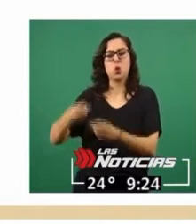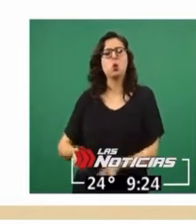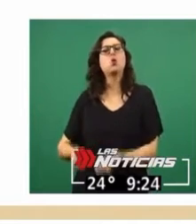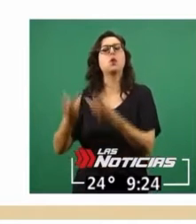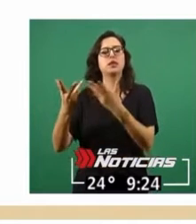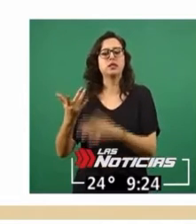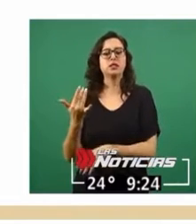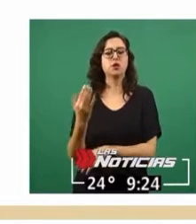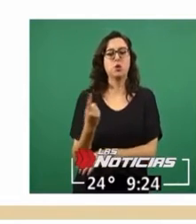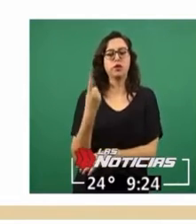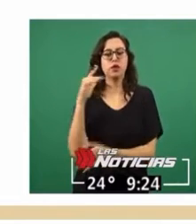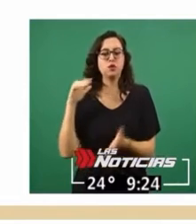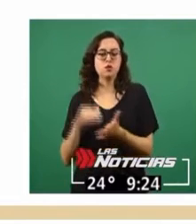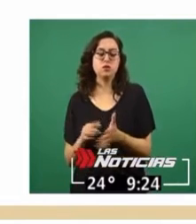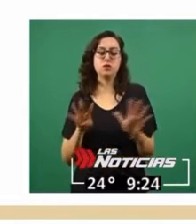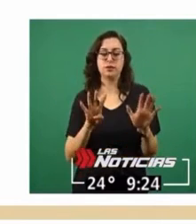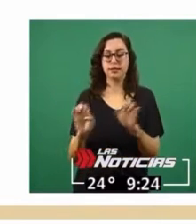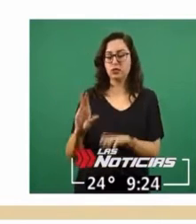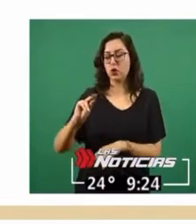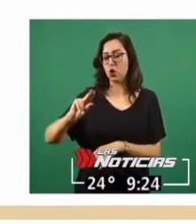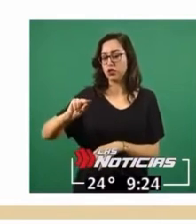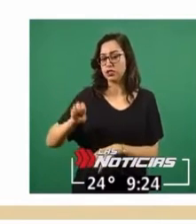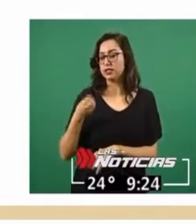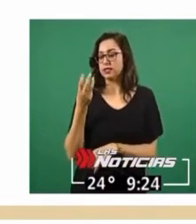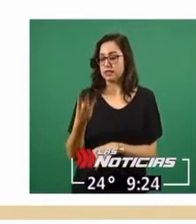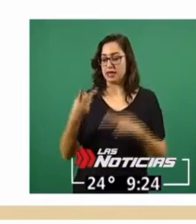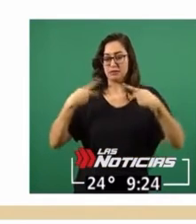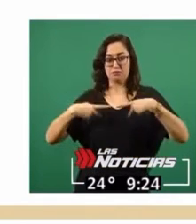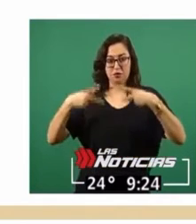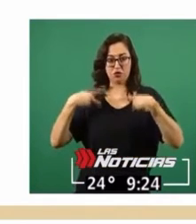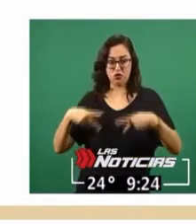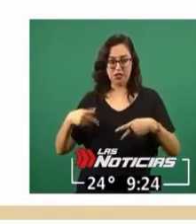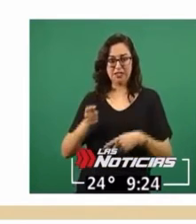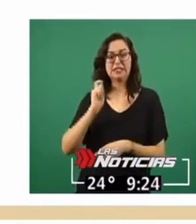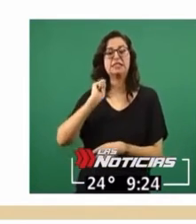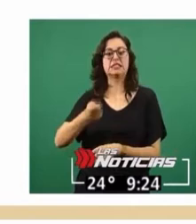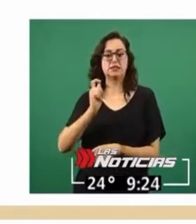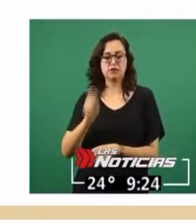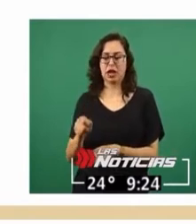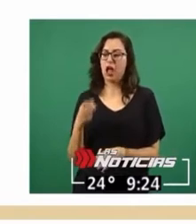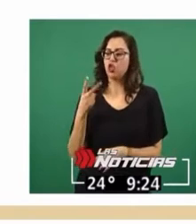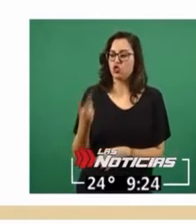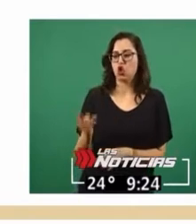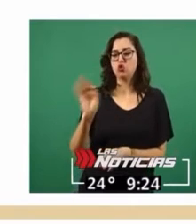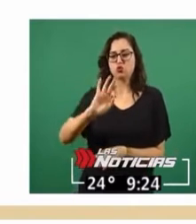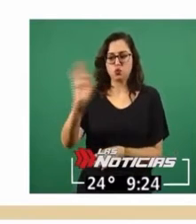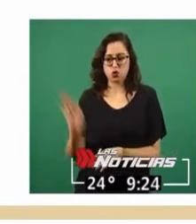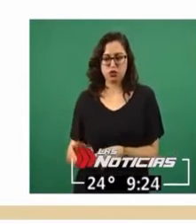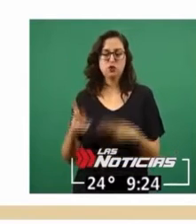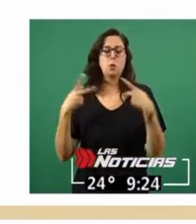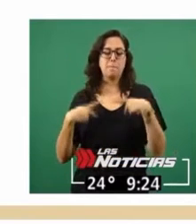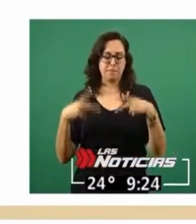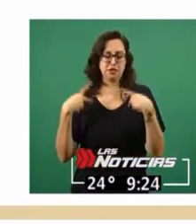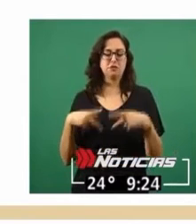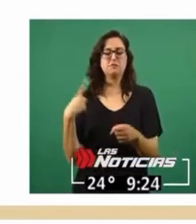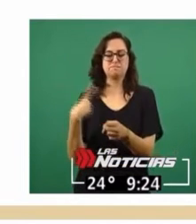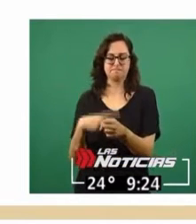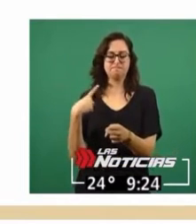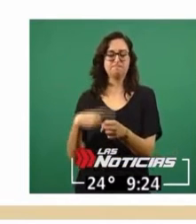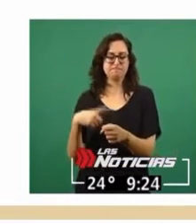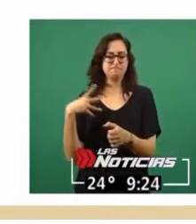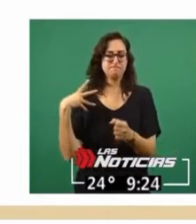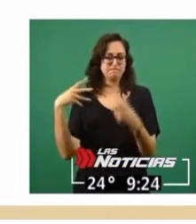tenemos 184 mil 474 fallecimientos desde que inició esta emergencia sanitaria en el país